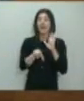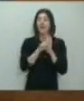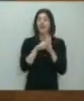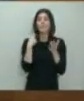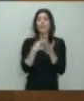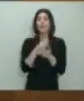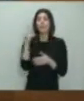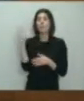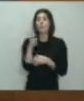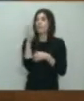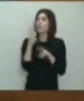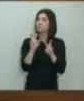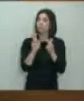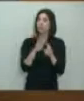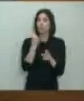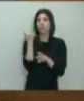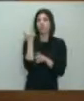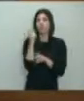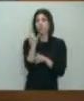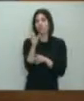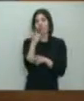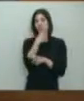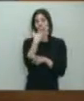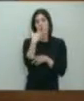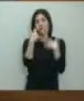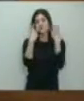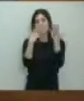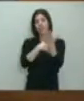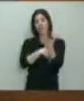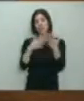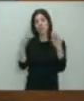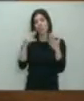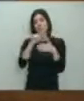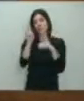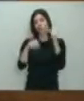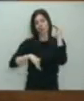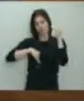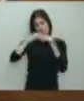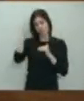por importe de algo más de 157 millones de euros.